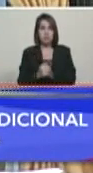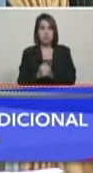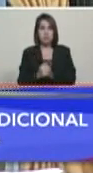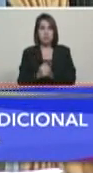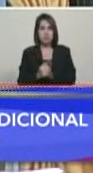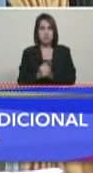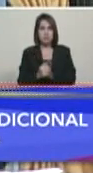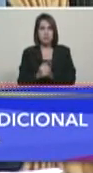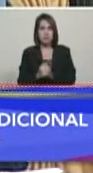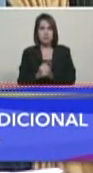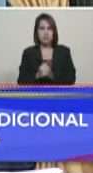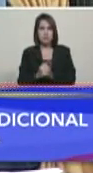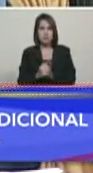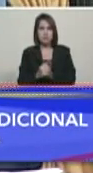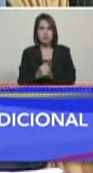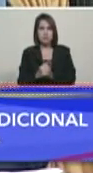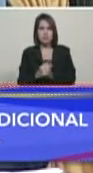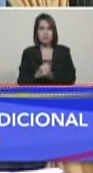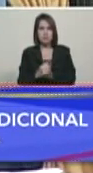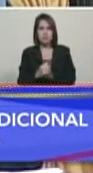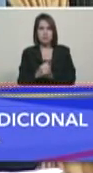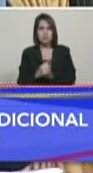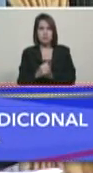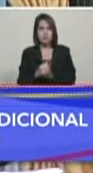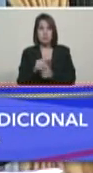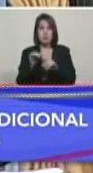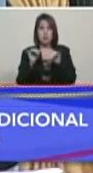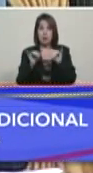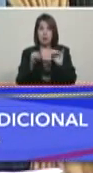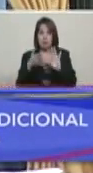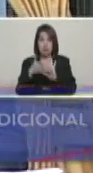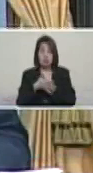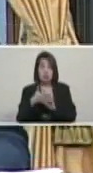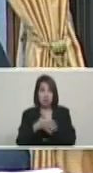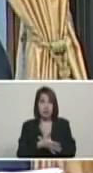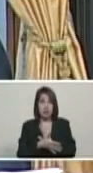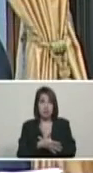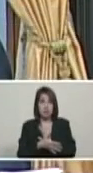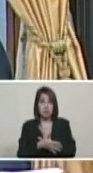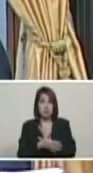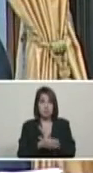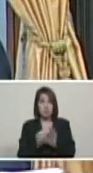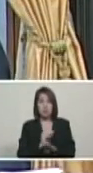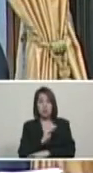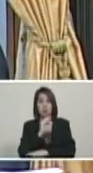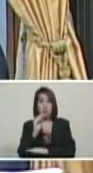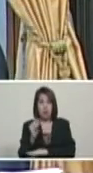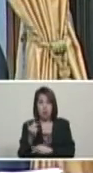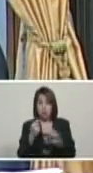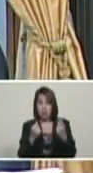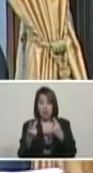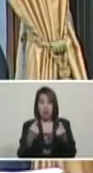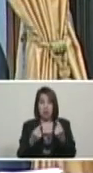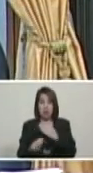Protegidos integralmente. En este caso, se trata de la protección dineraria,